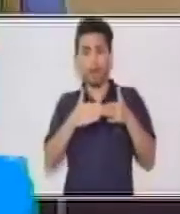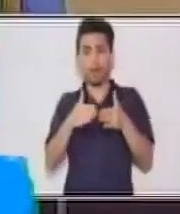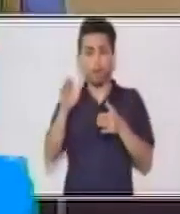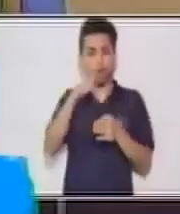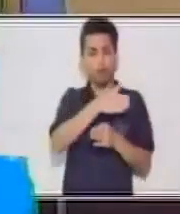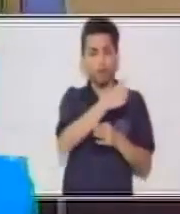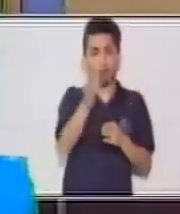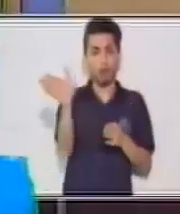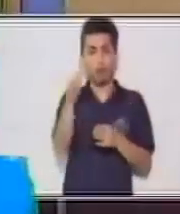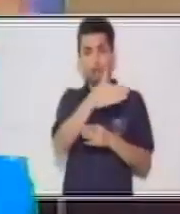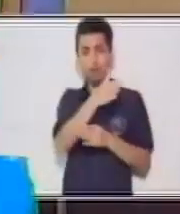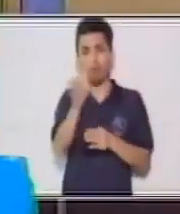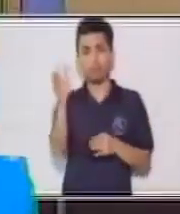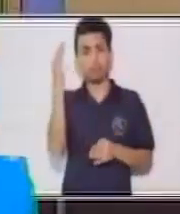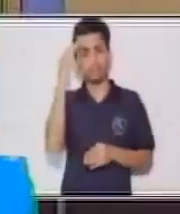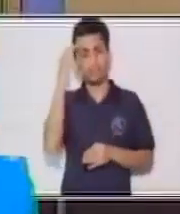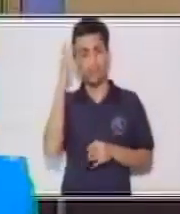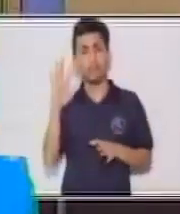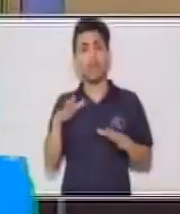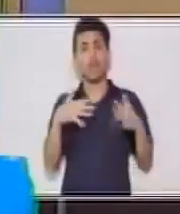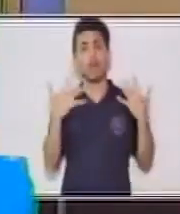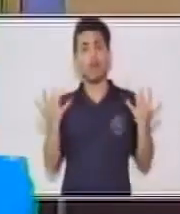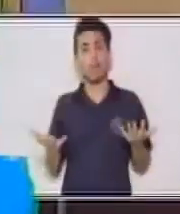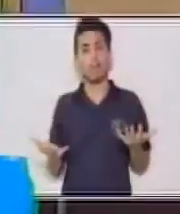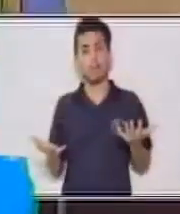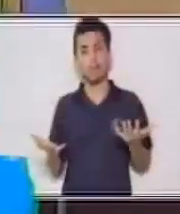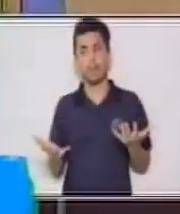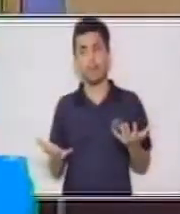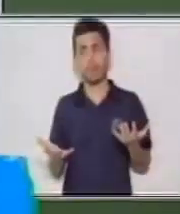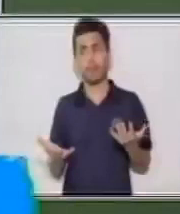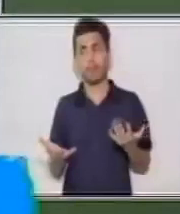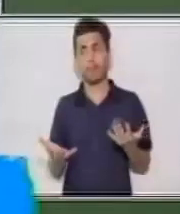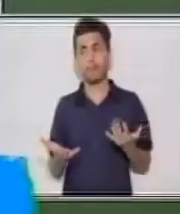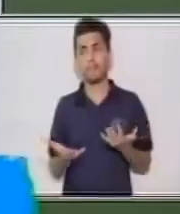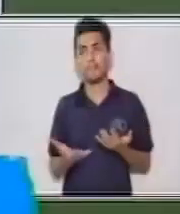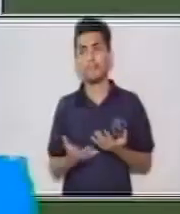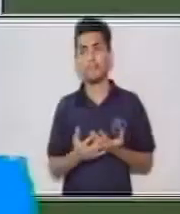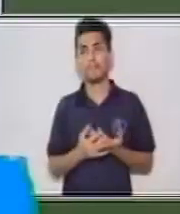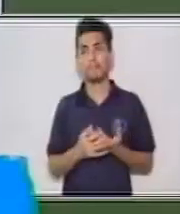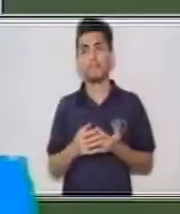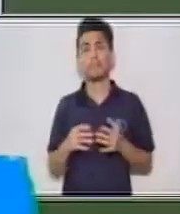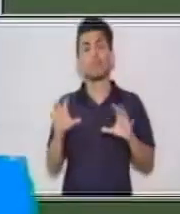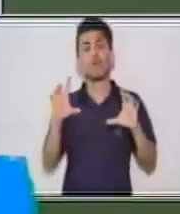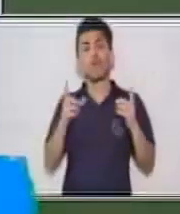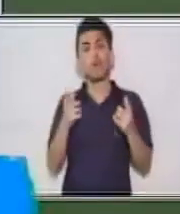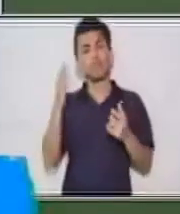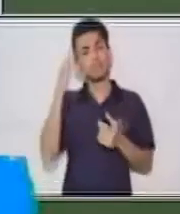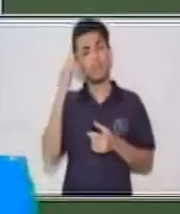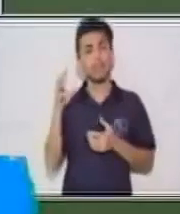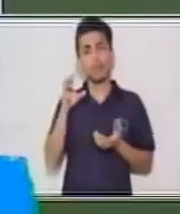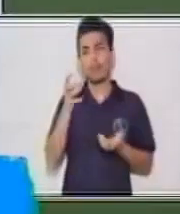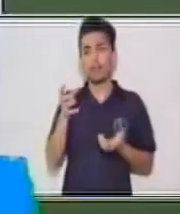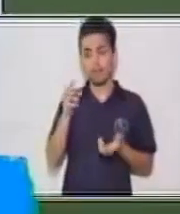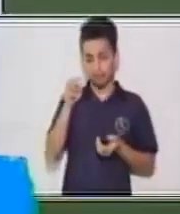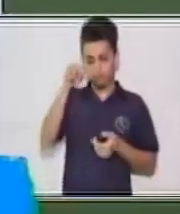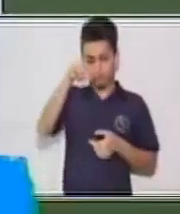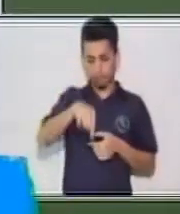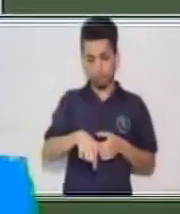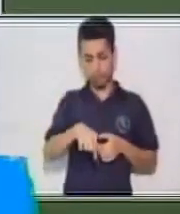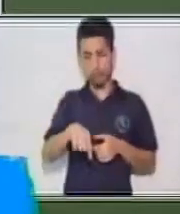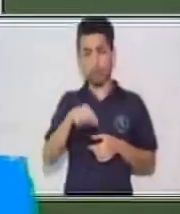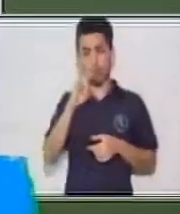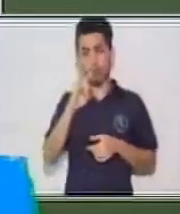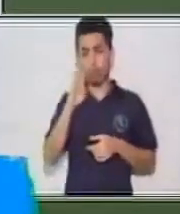pues solo se ve océano? ¿Cómo pueden hacer ellos para ubicarse? ¿Alguien puede decir ahí en